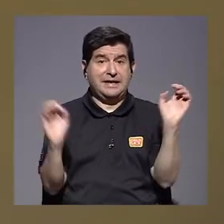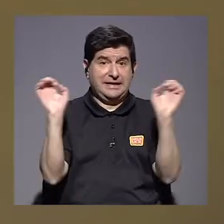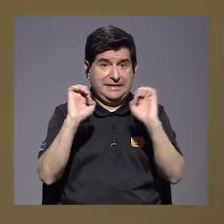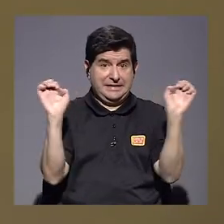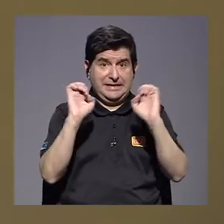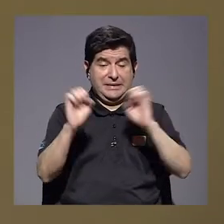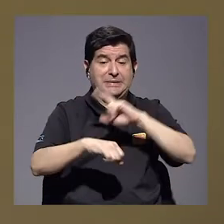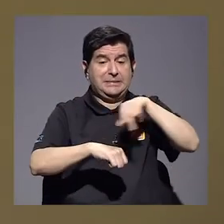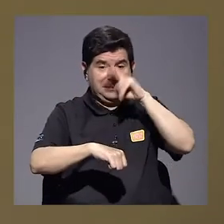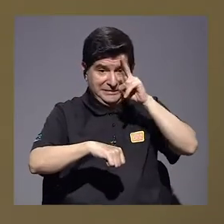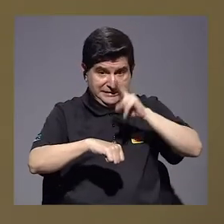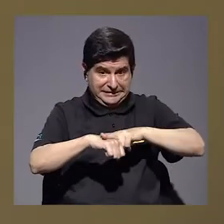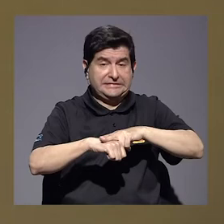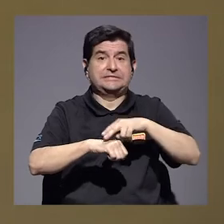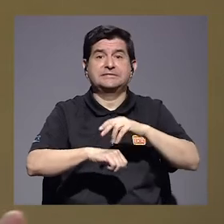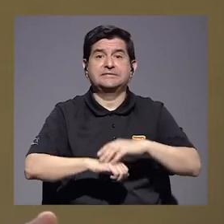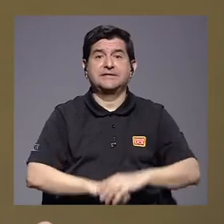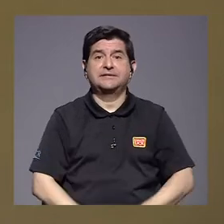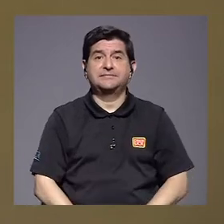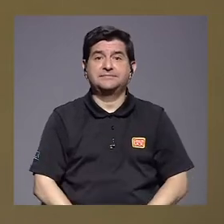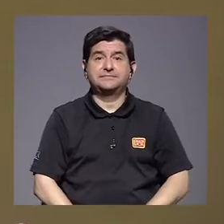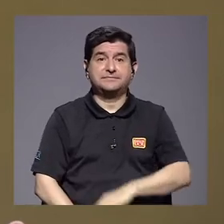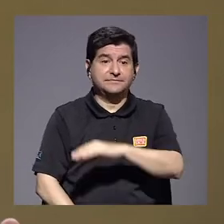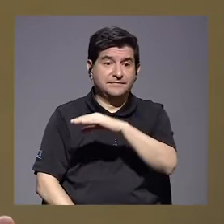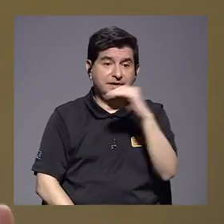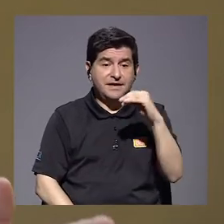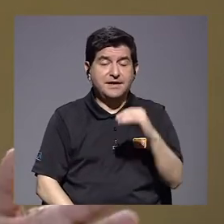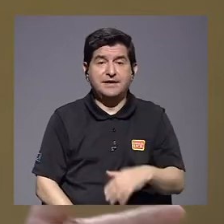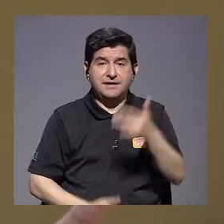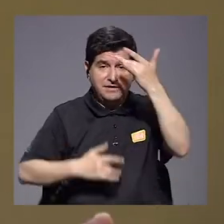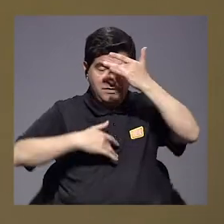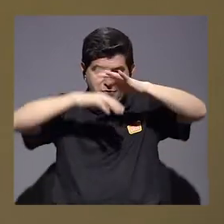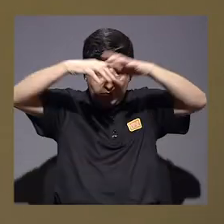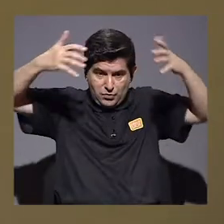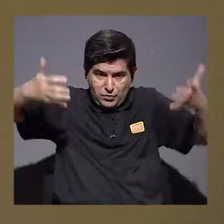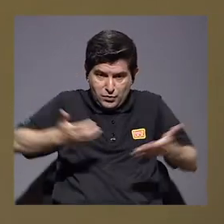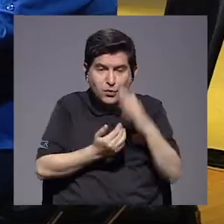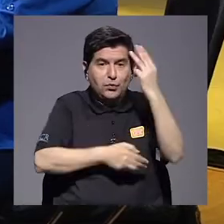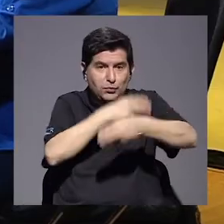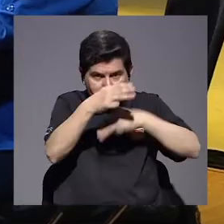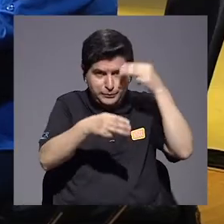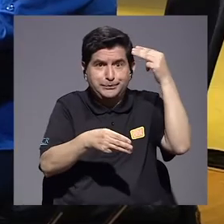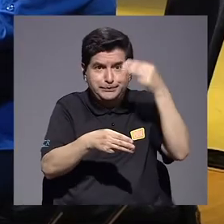plena emergencia nacional y en plena epidemia mundial.